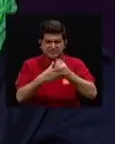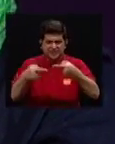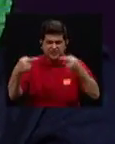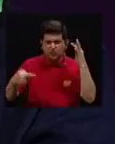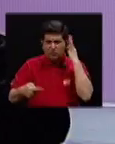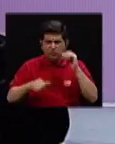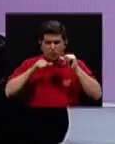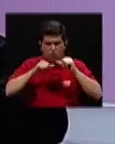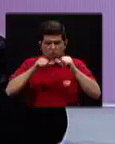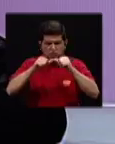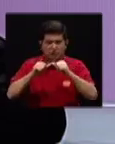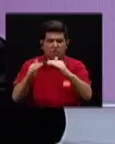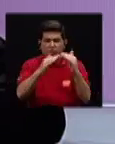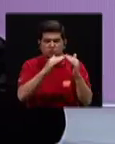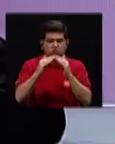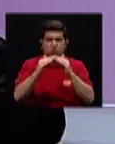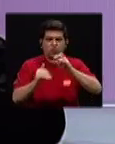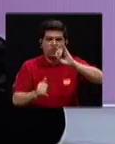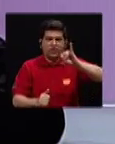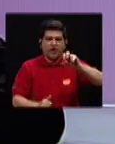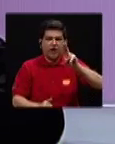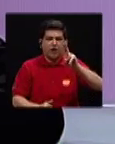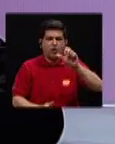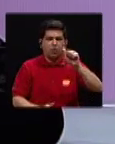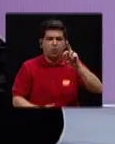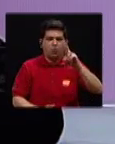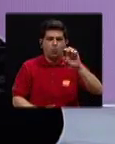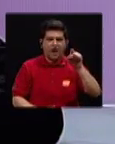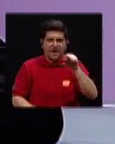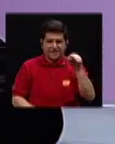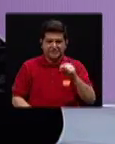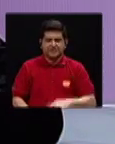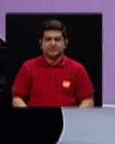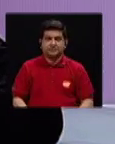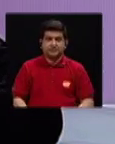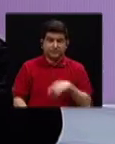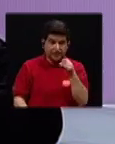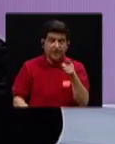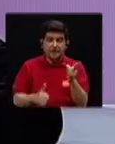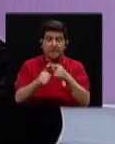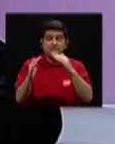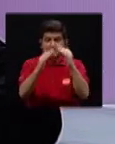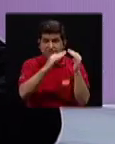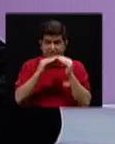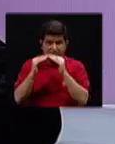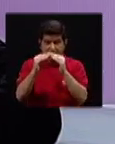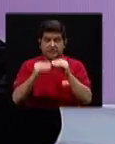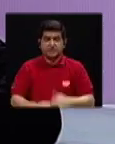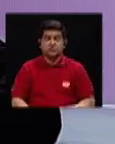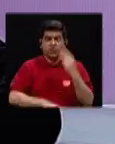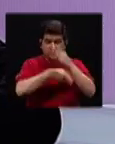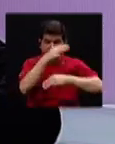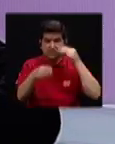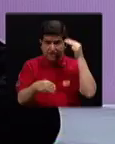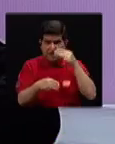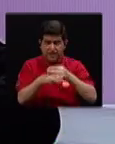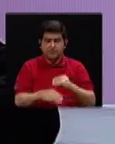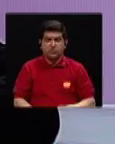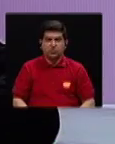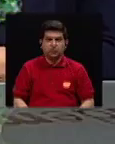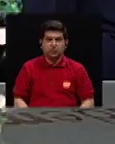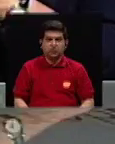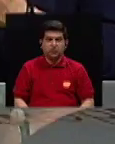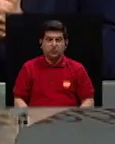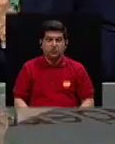ciudad Juárez eh Ciudad Juárez fue la primera ciudad digamos este en el mundo que le dio este